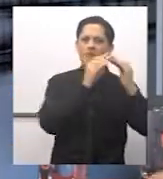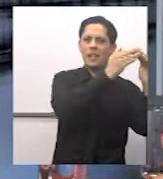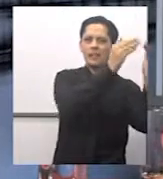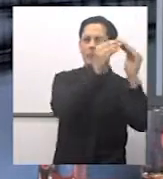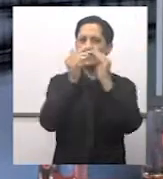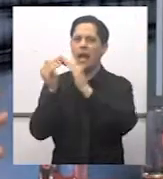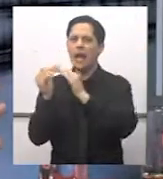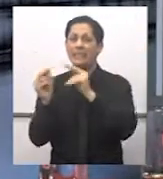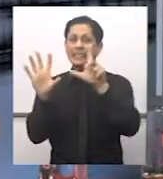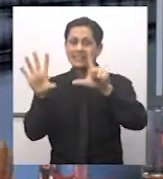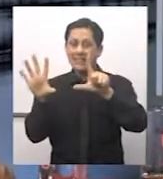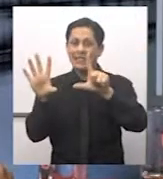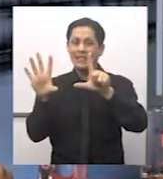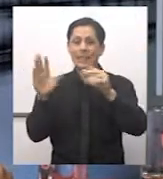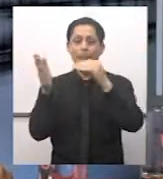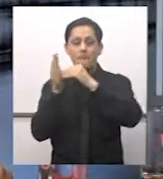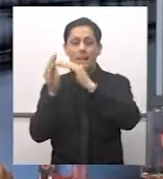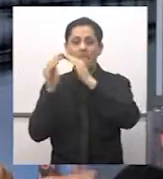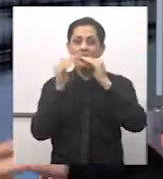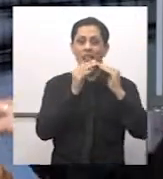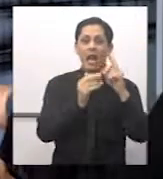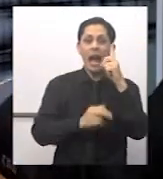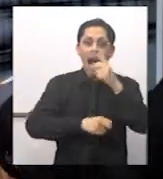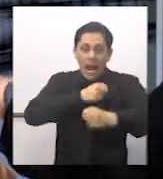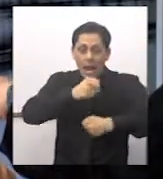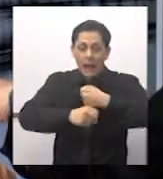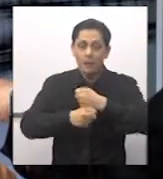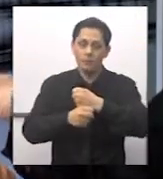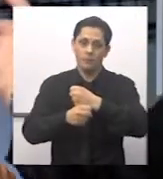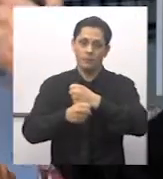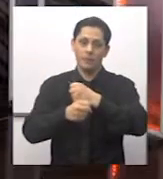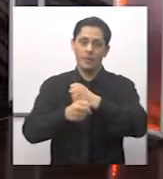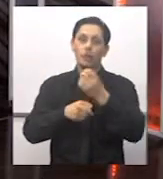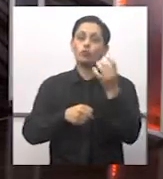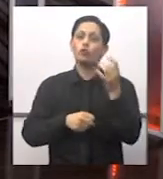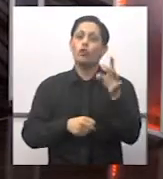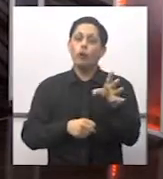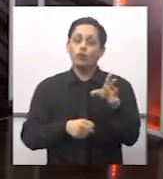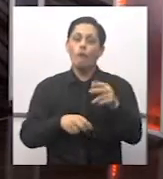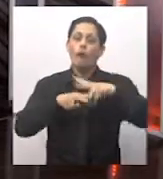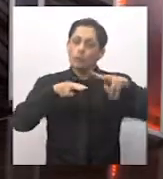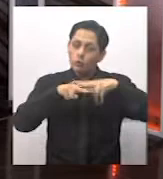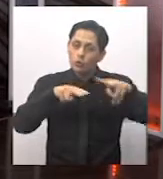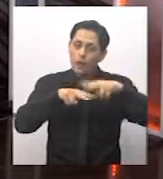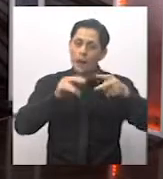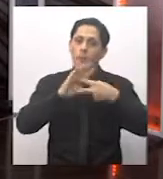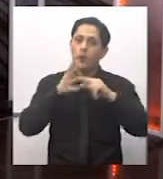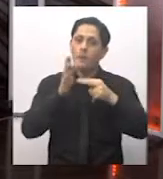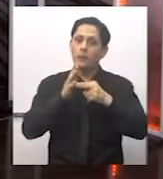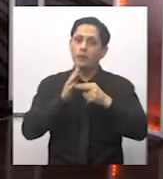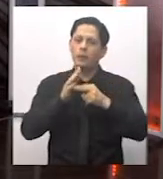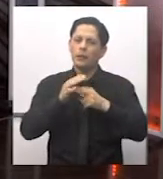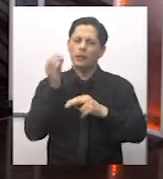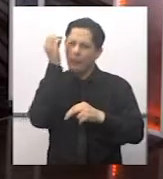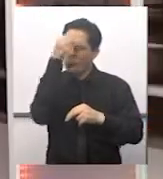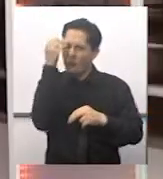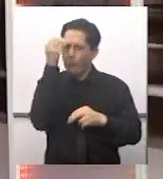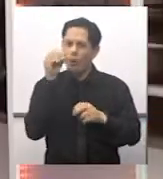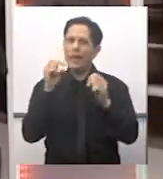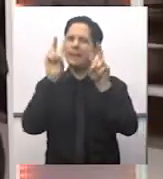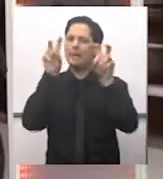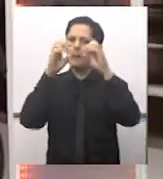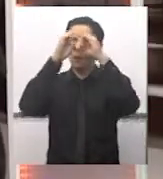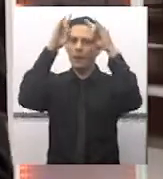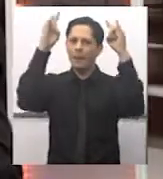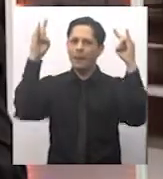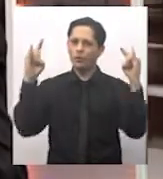eso va a solucionar el problema del empleo. En ese de la aspecto, región. preocupado por el tema de los campamentos, ¿está en algo relacionado? Aumentaron el último catastro nacional en